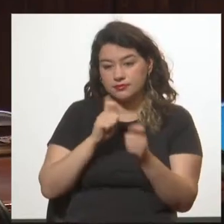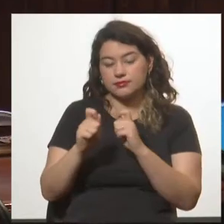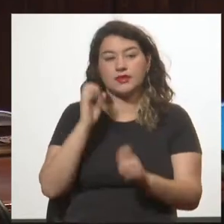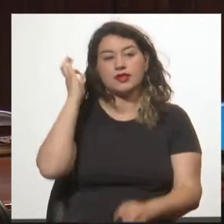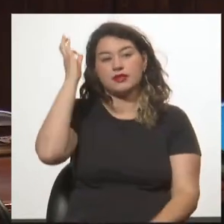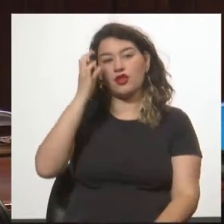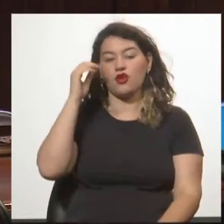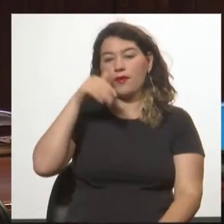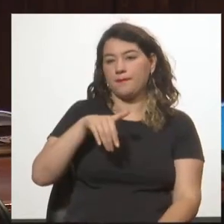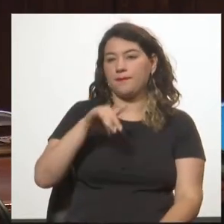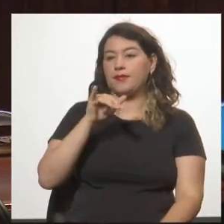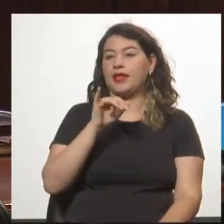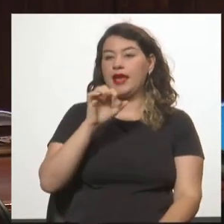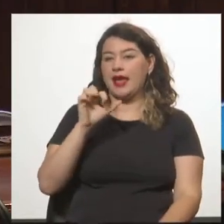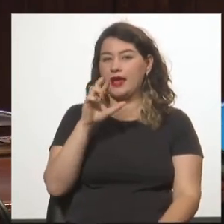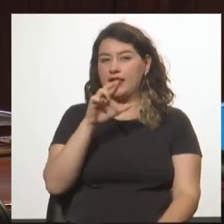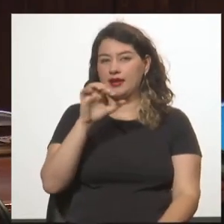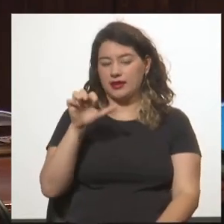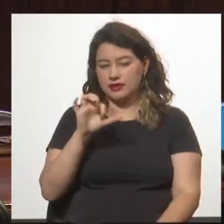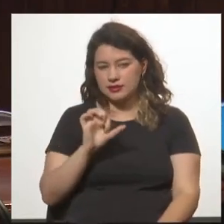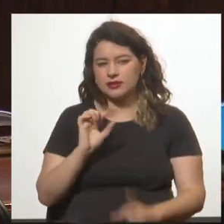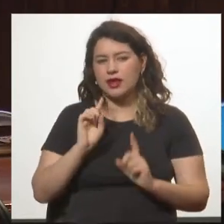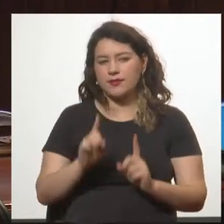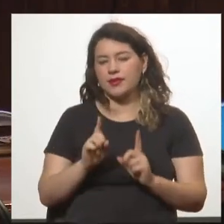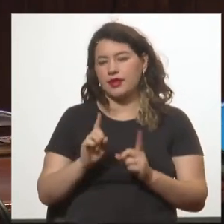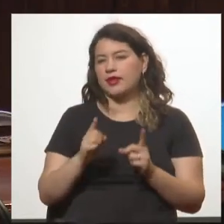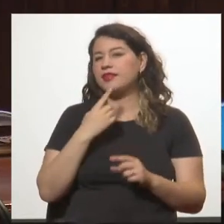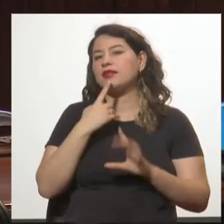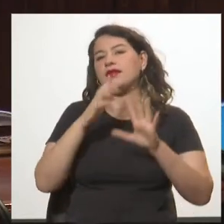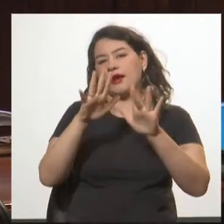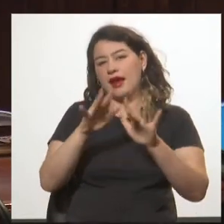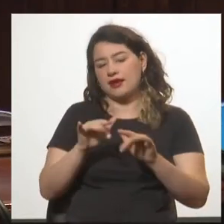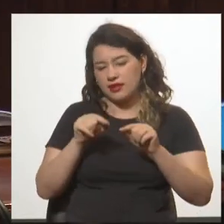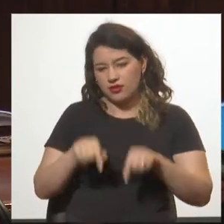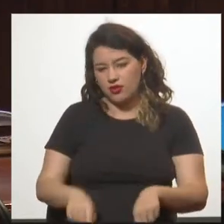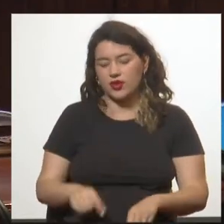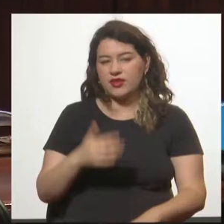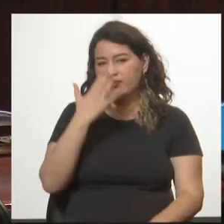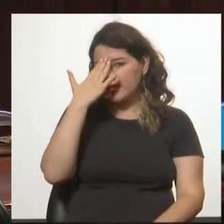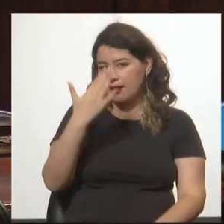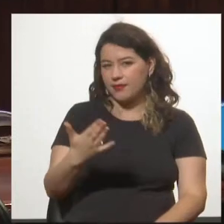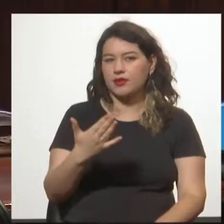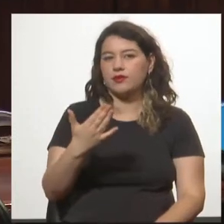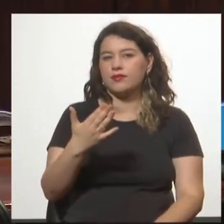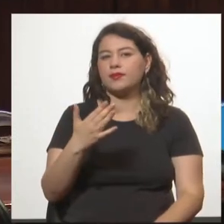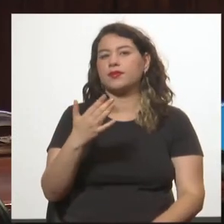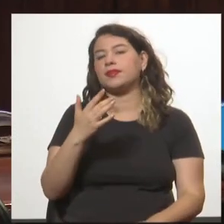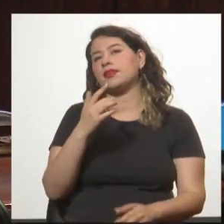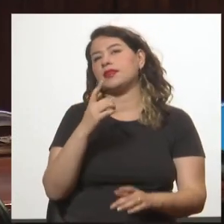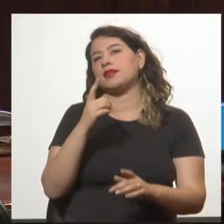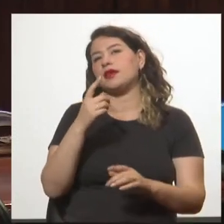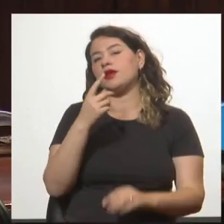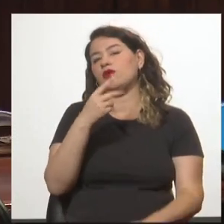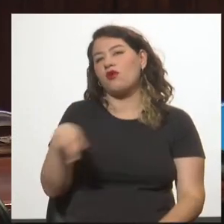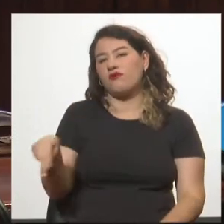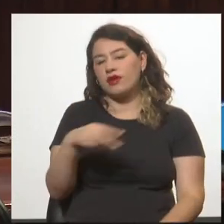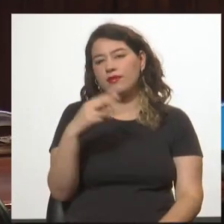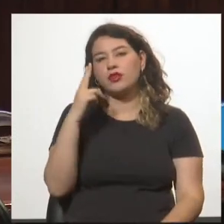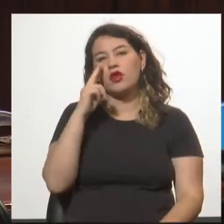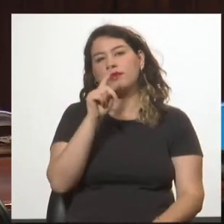senador mieres a la que se hace referencia también en la carta de hoy del frente amplio interpelación de noviembre del